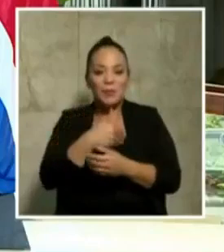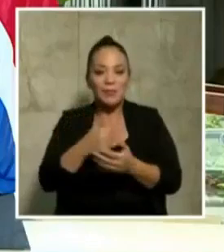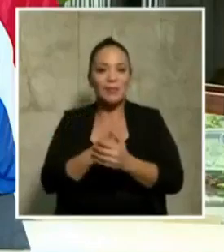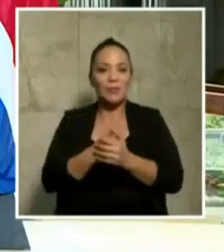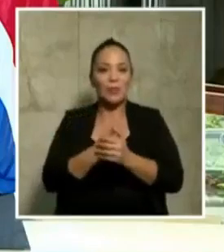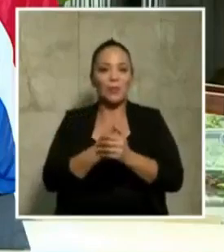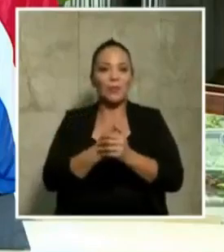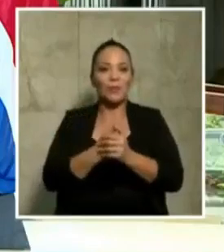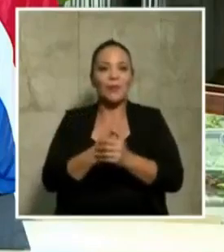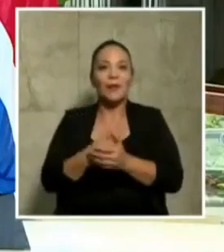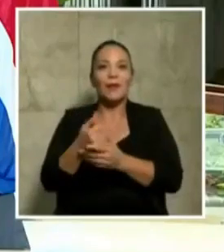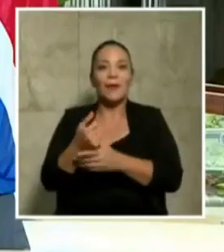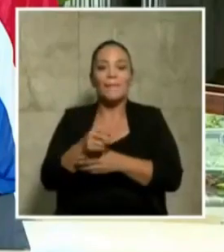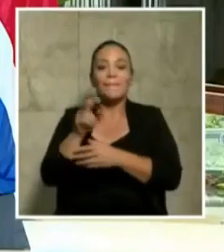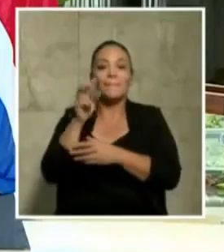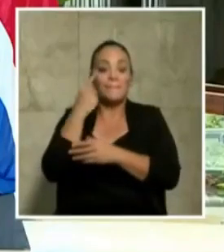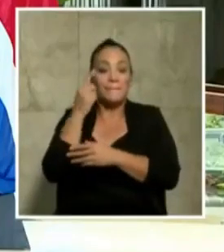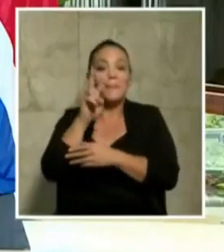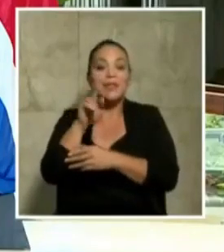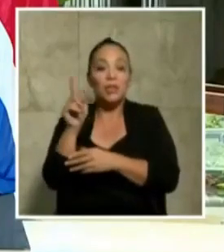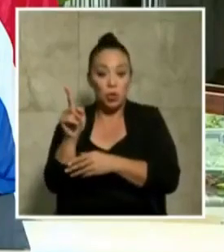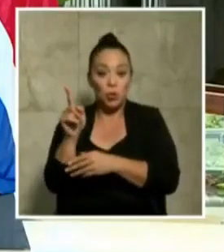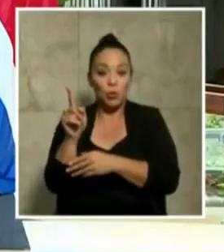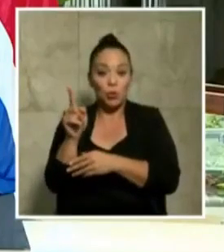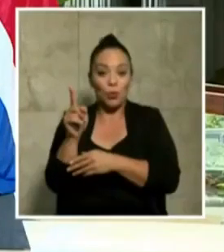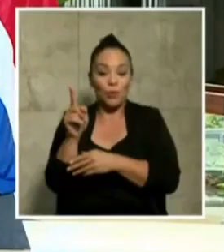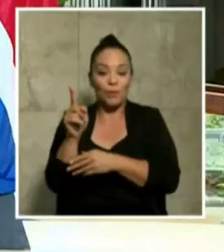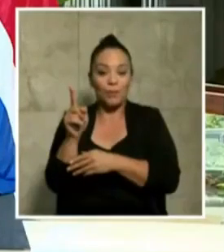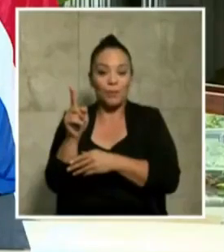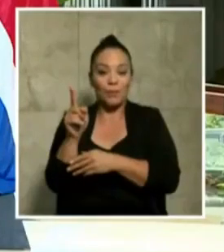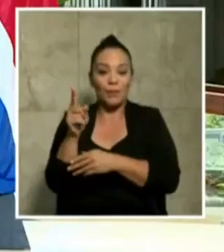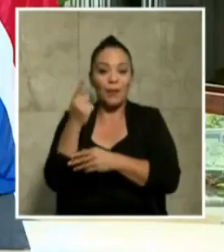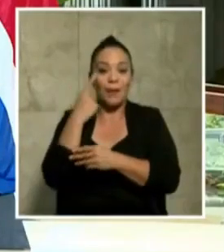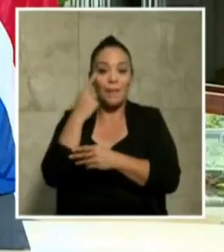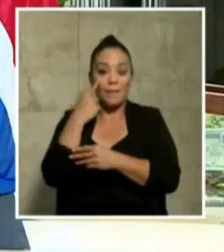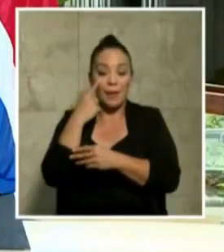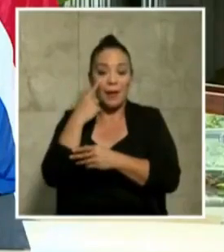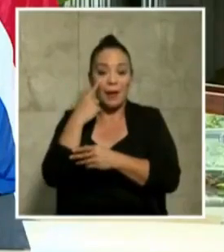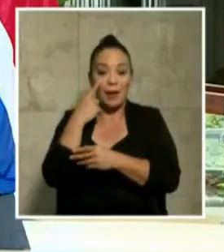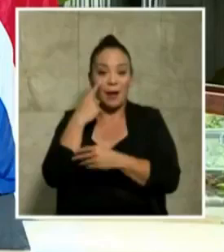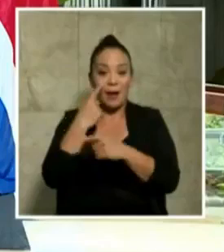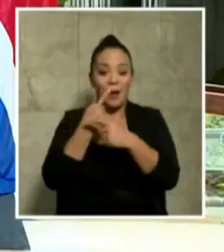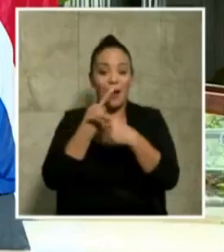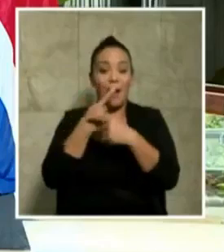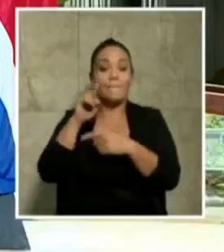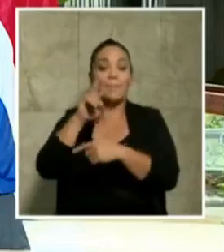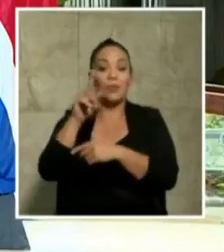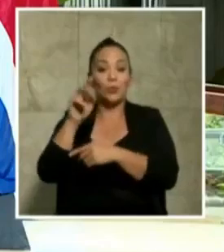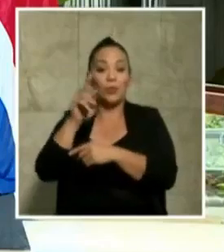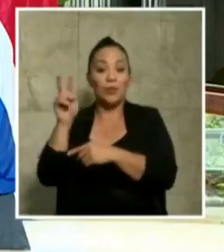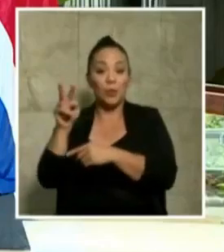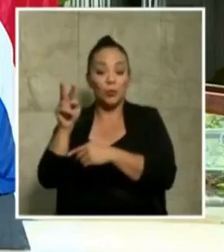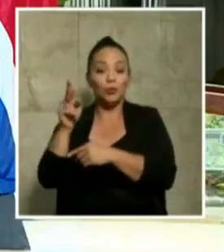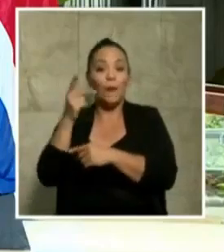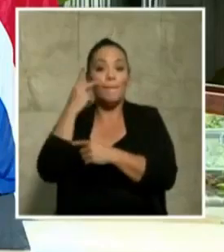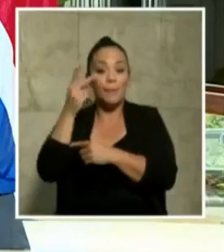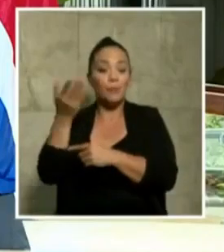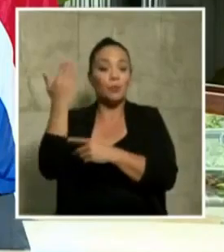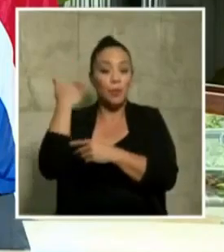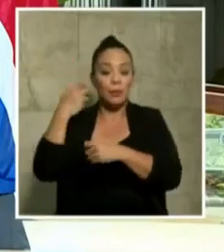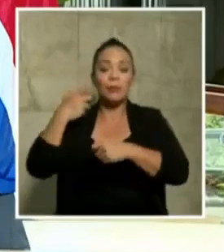el 21, y vean el brazo, todos los países del mundo, 21-22, vimos una